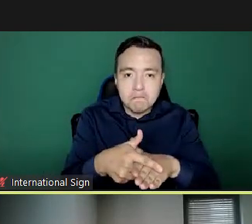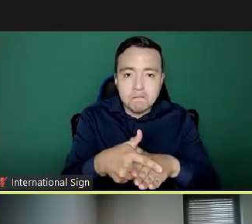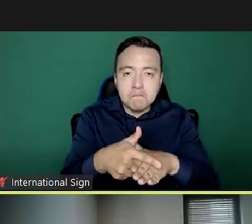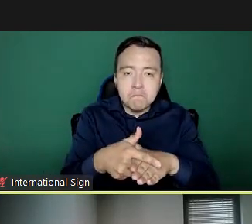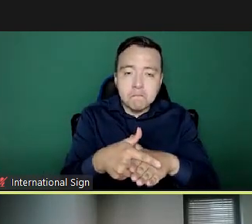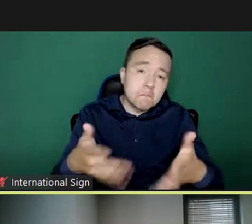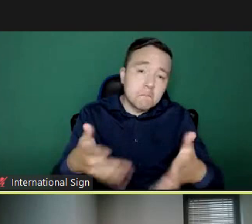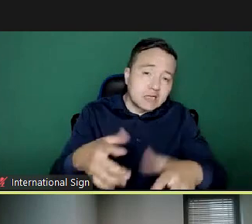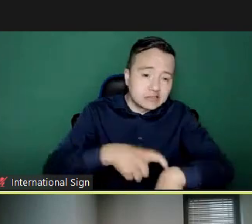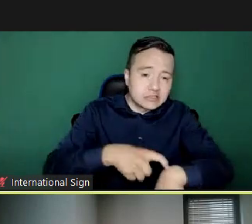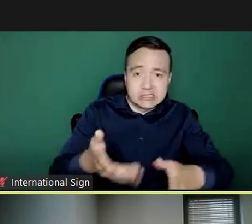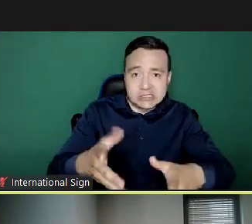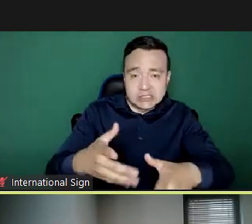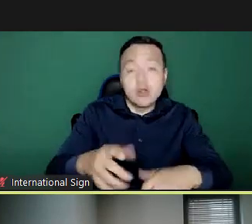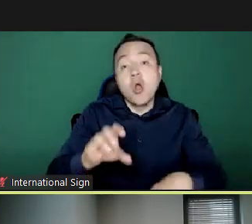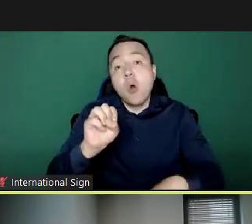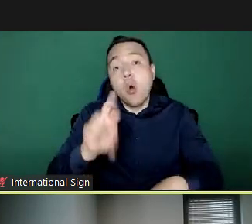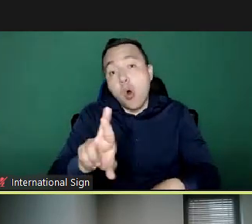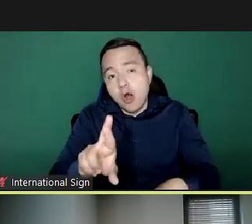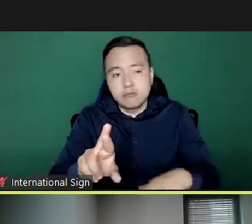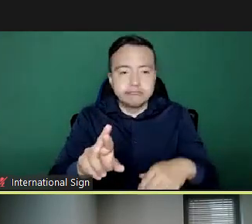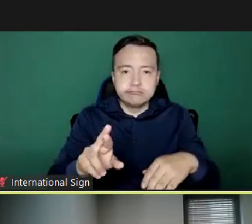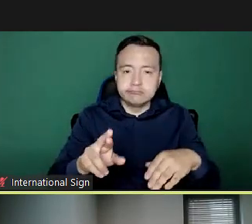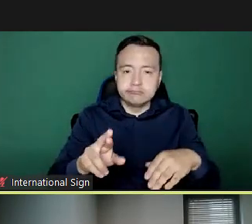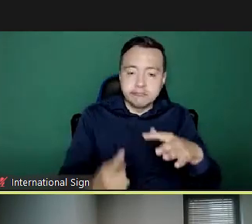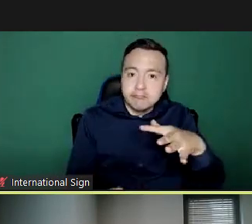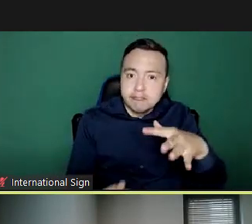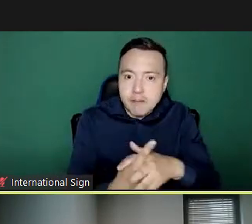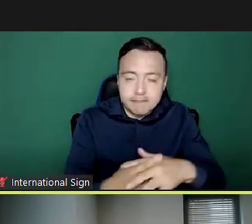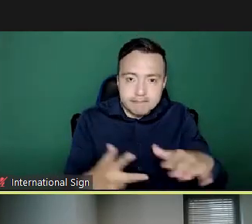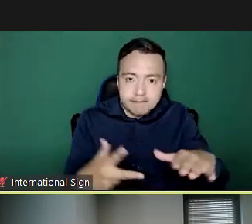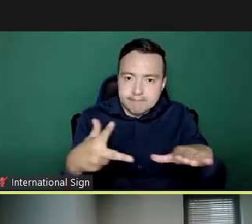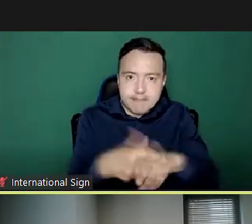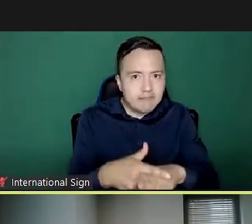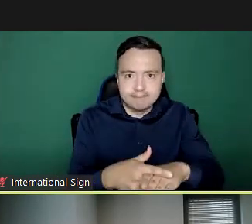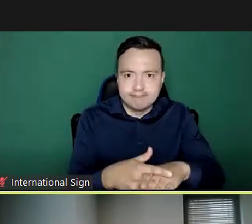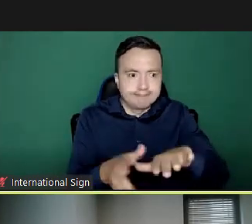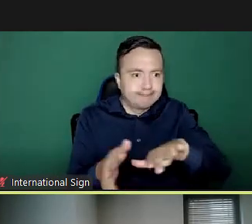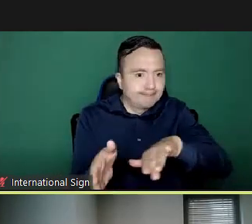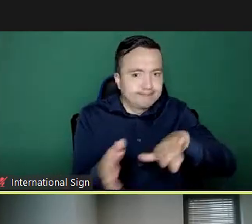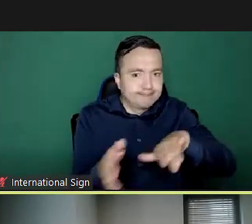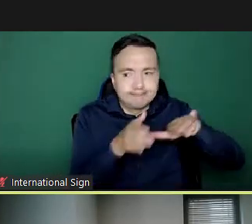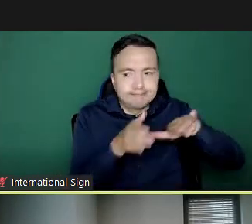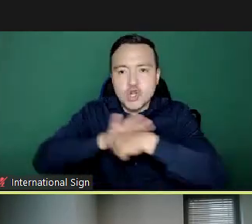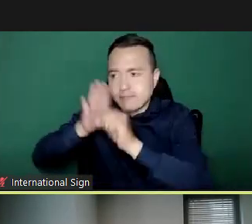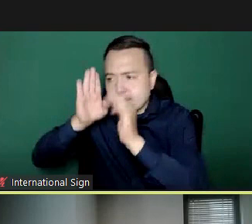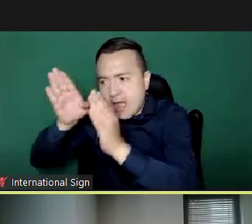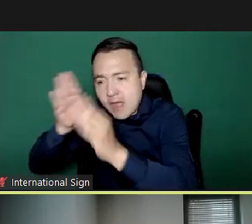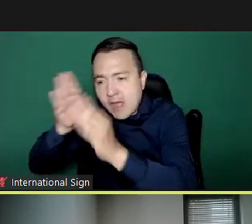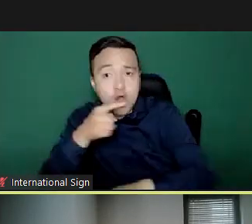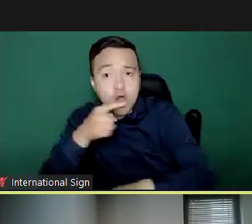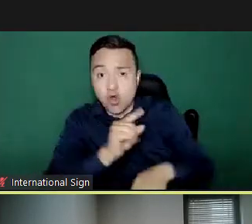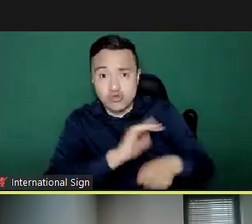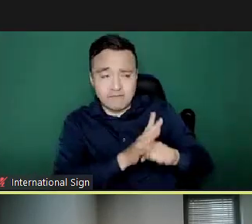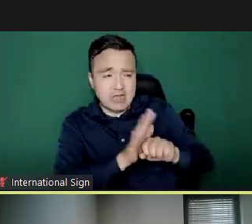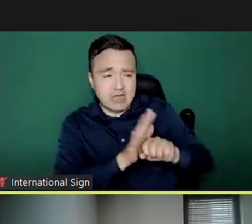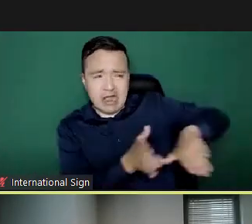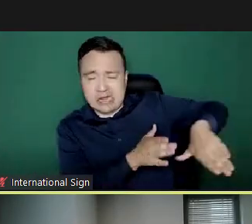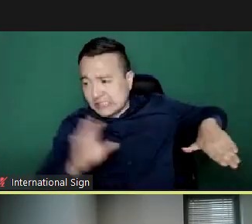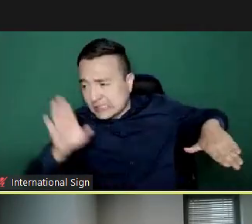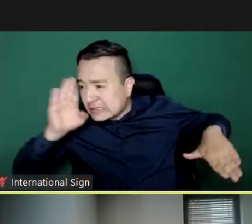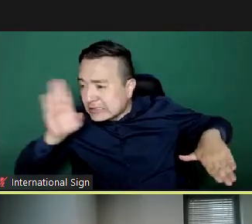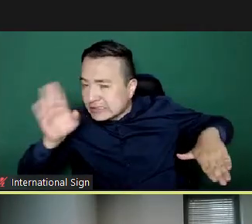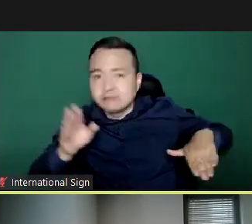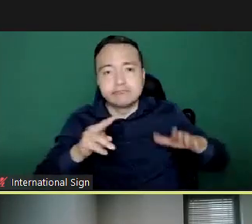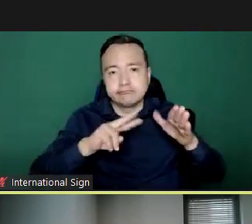para atender casos no COVID. Otros estudios muestran que se ha tenido